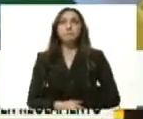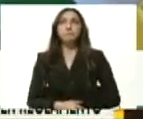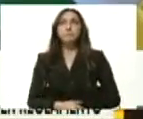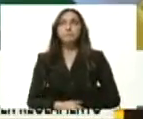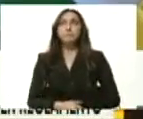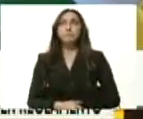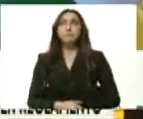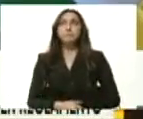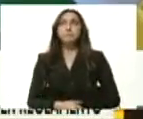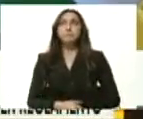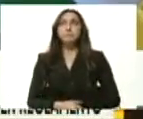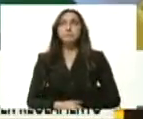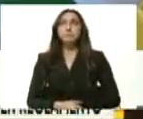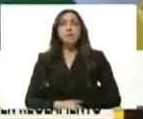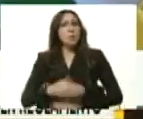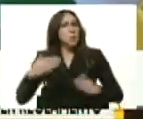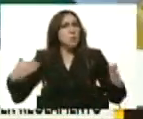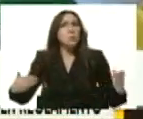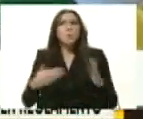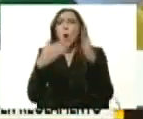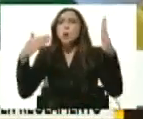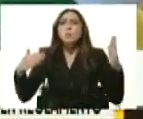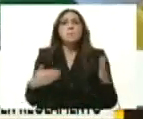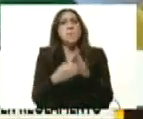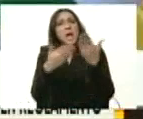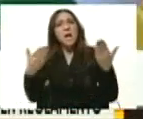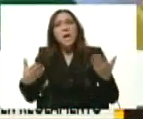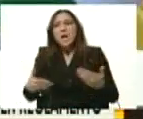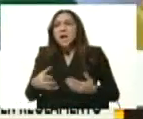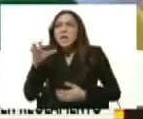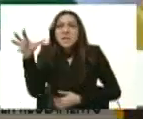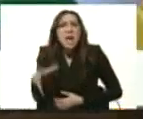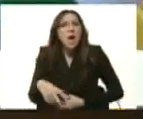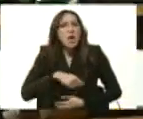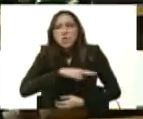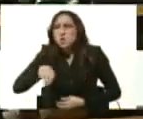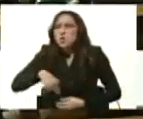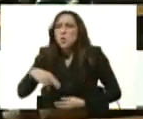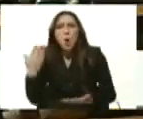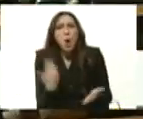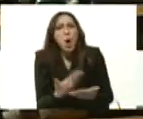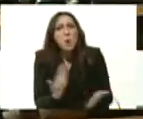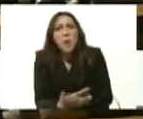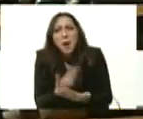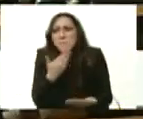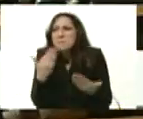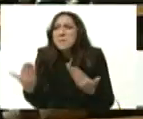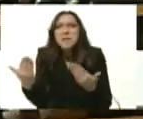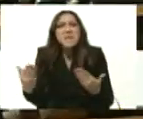Si esto no es un golpe de Estado, ¿qué más pruebas podemos pedir?